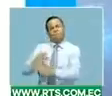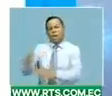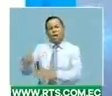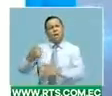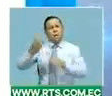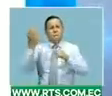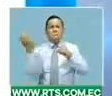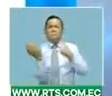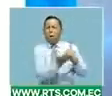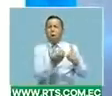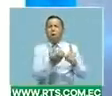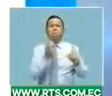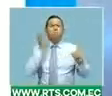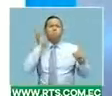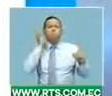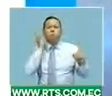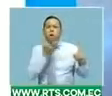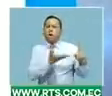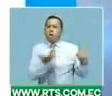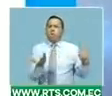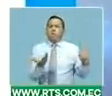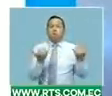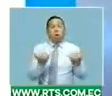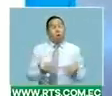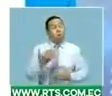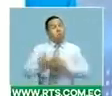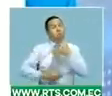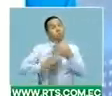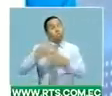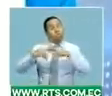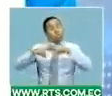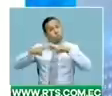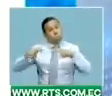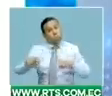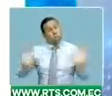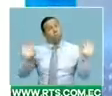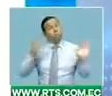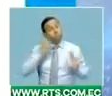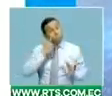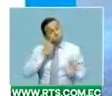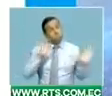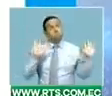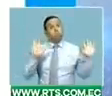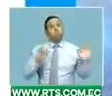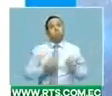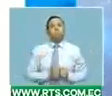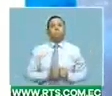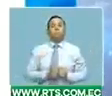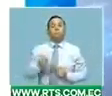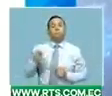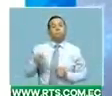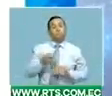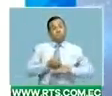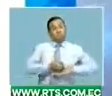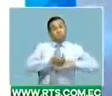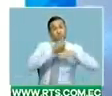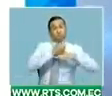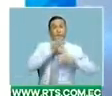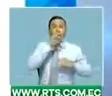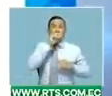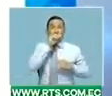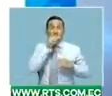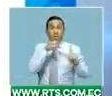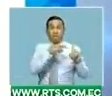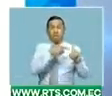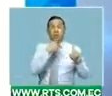una mujer y que se llevarán a cabo los procesos de investigación respectivos. De su parte, el principal del ATM, por medio de redes sociales,